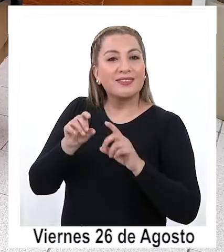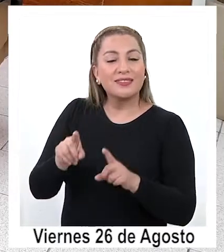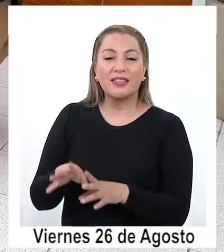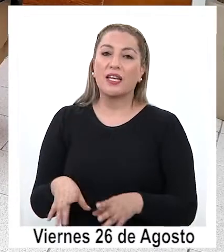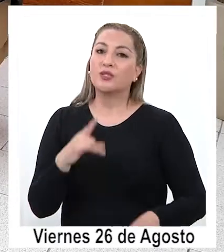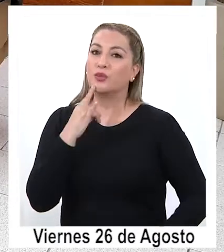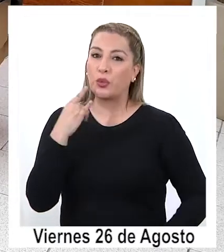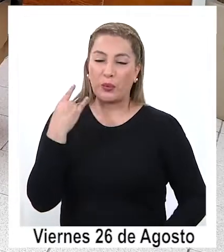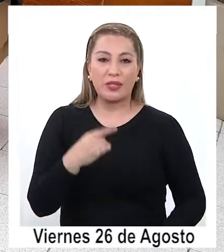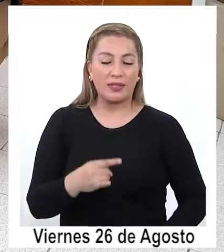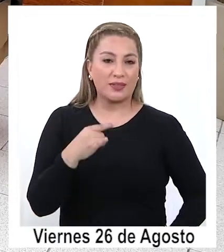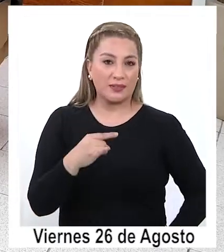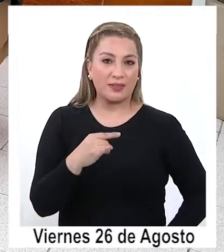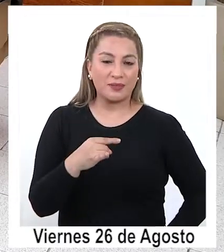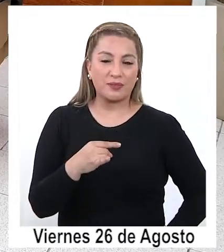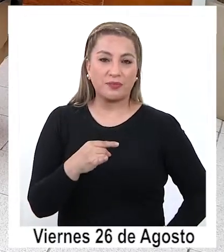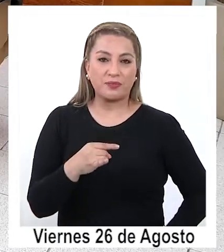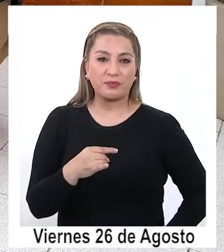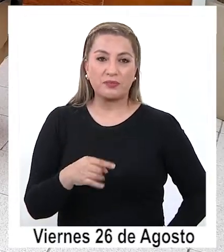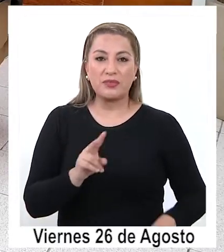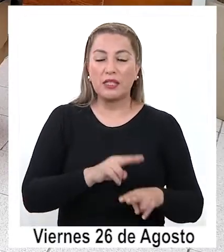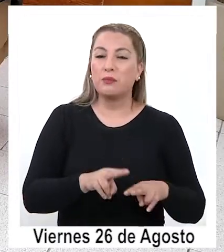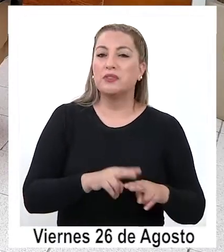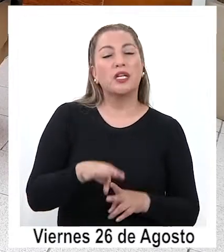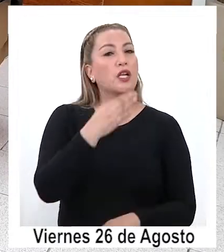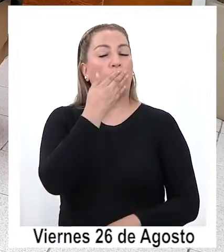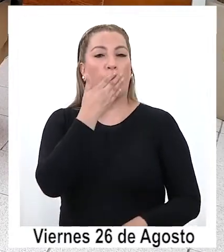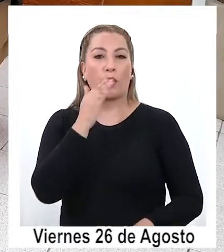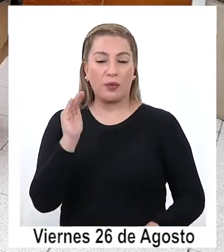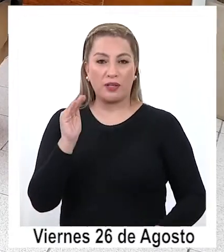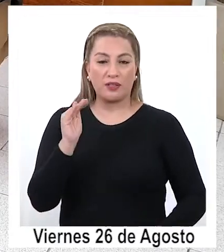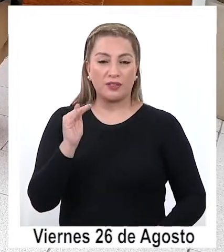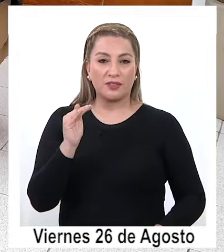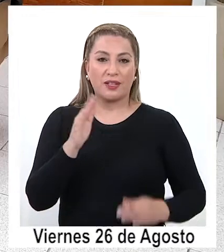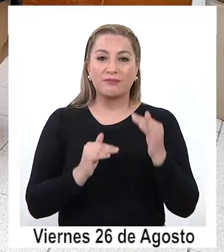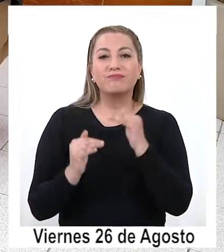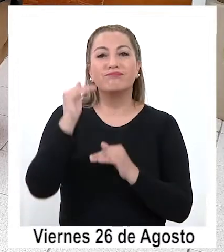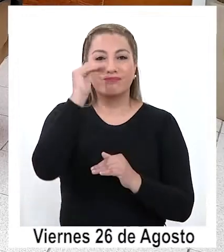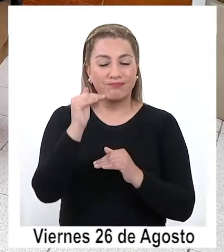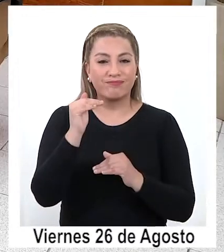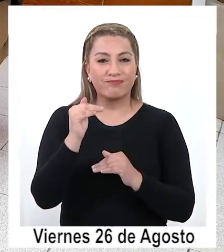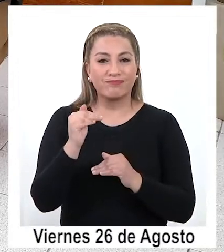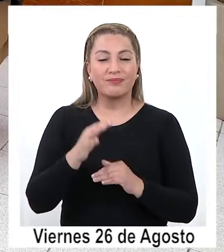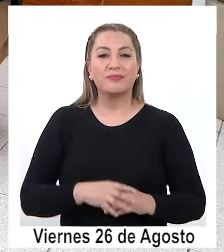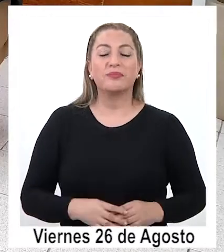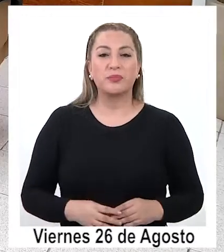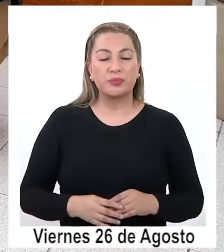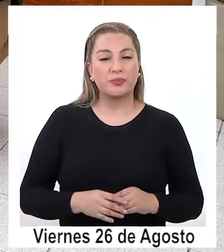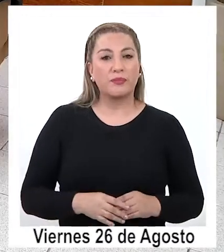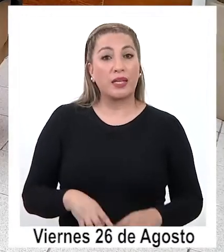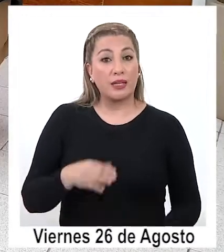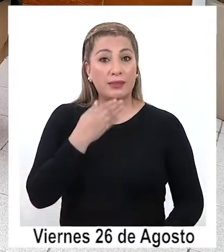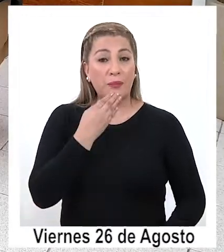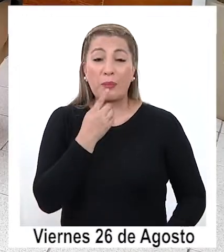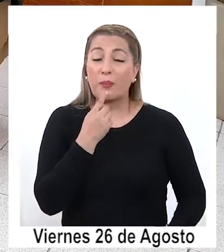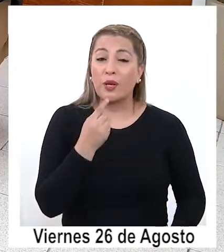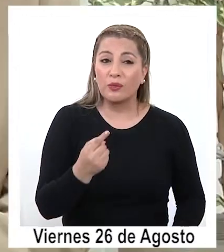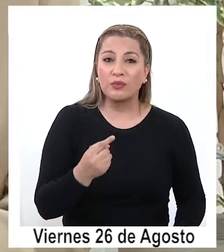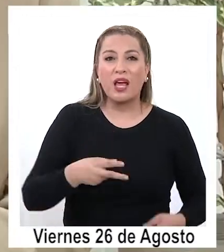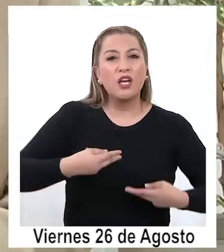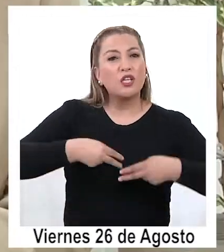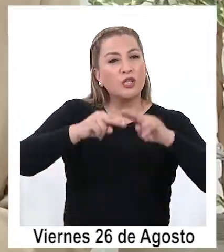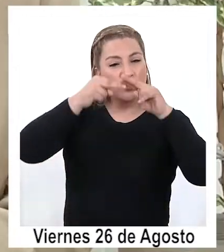tremendamente urgente para que tengamos los mejores niveles cierto, en materia de formación artística sí, y a propósito, cierto, de